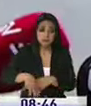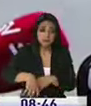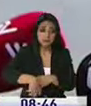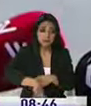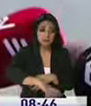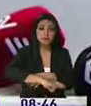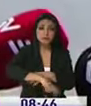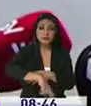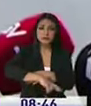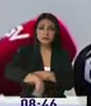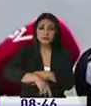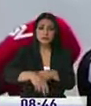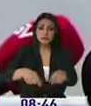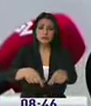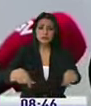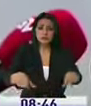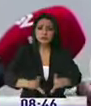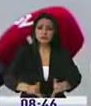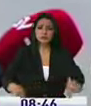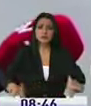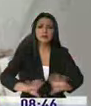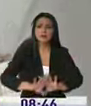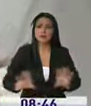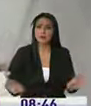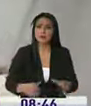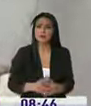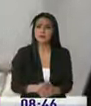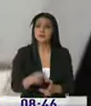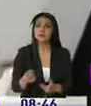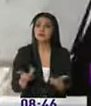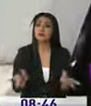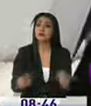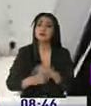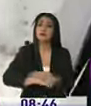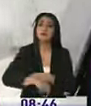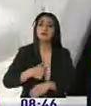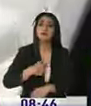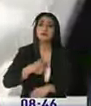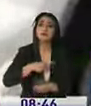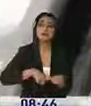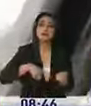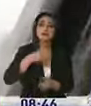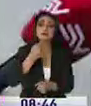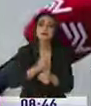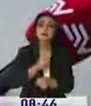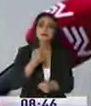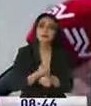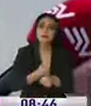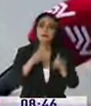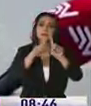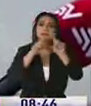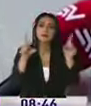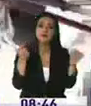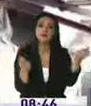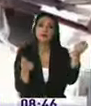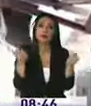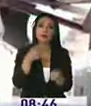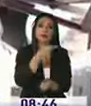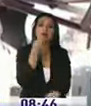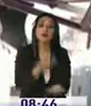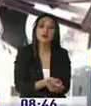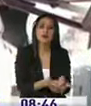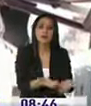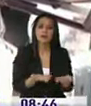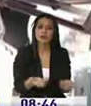de capó, guardafango, todas esas cuestiones. Eso es mi hermano, trabaja en la Motors. Ya, él compró eso como